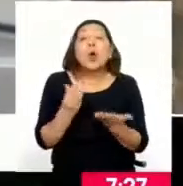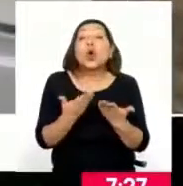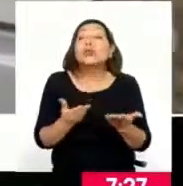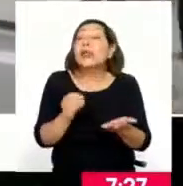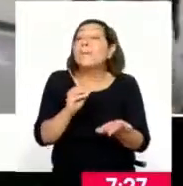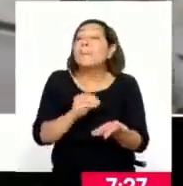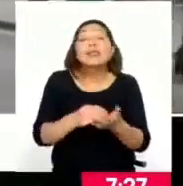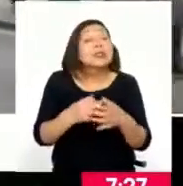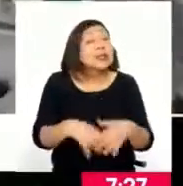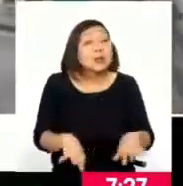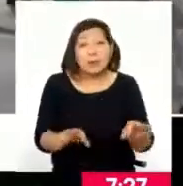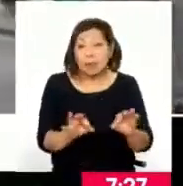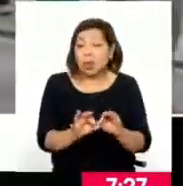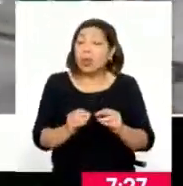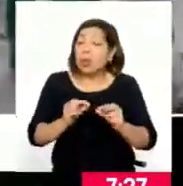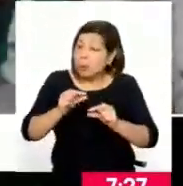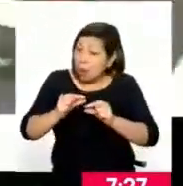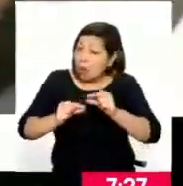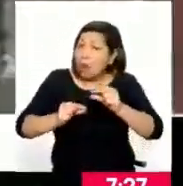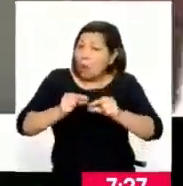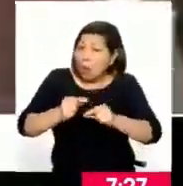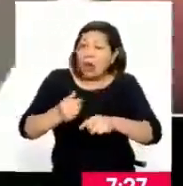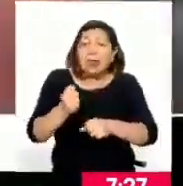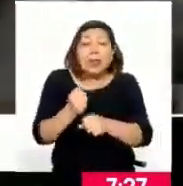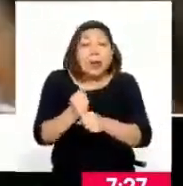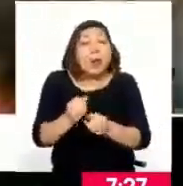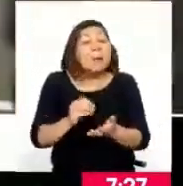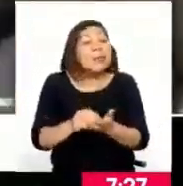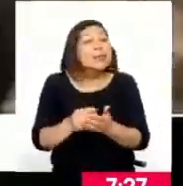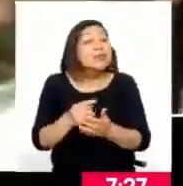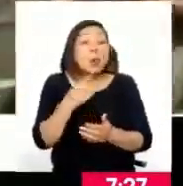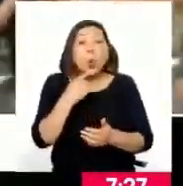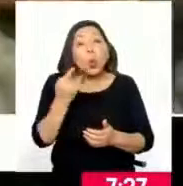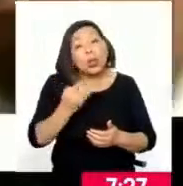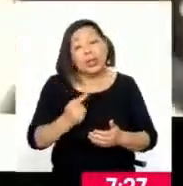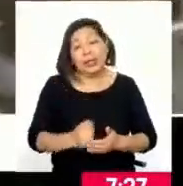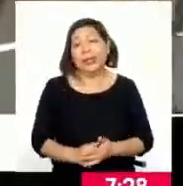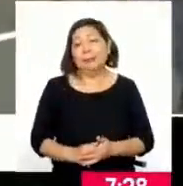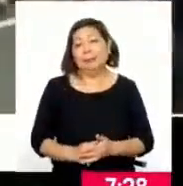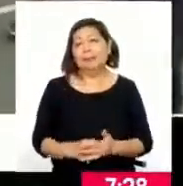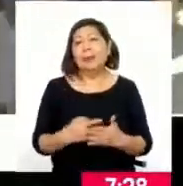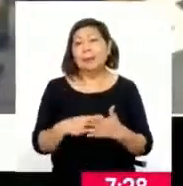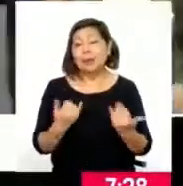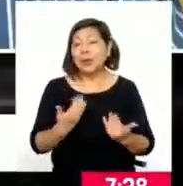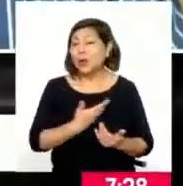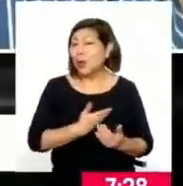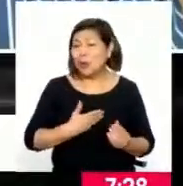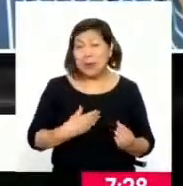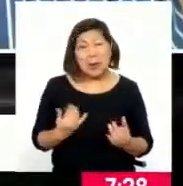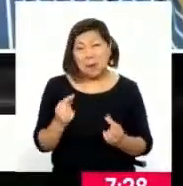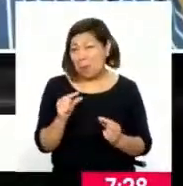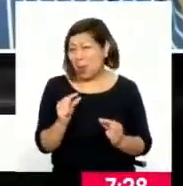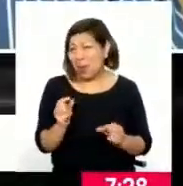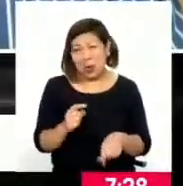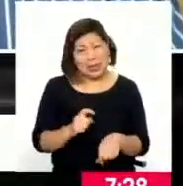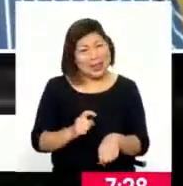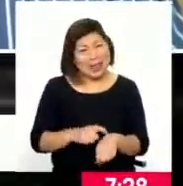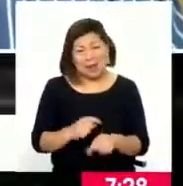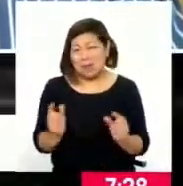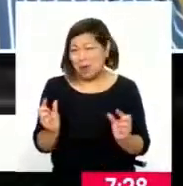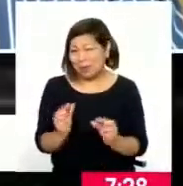prioridades y nosotros vamos a ir con obras concretas en función de los ciudadanos. Uh-huh. Tomando en cuenta que este es un gobierno transitorio, ministro